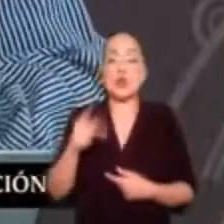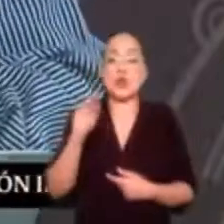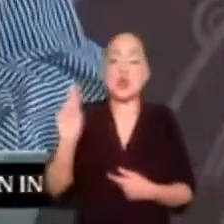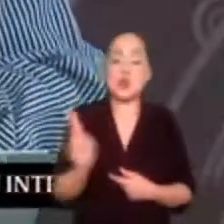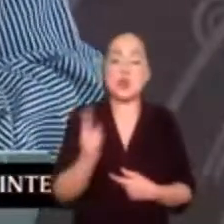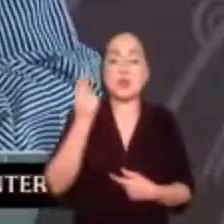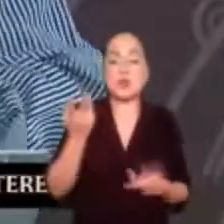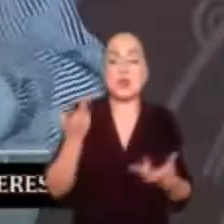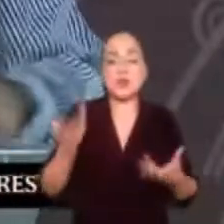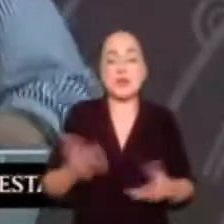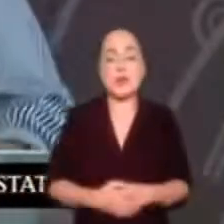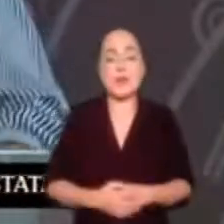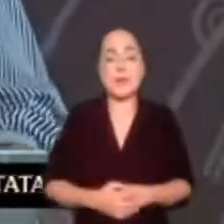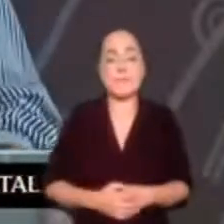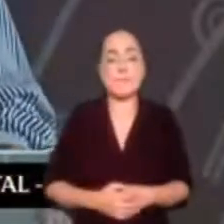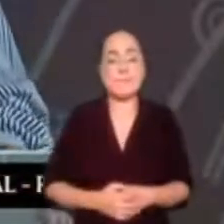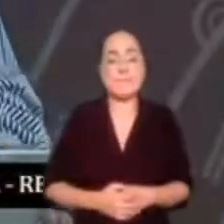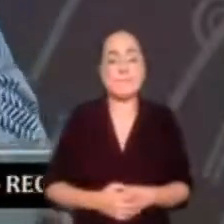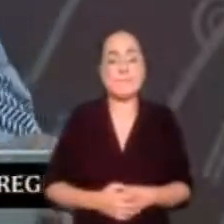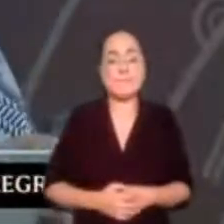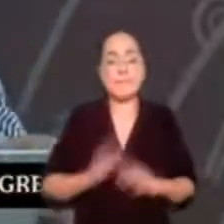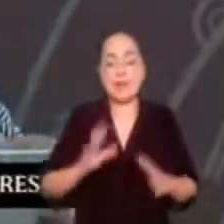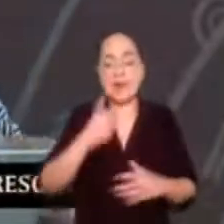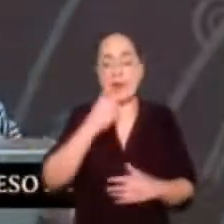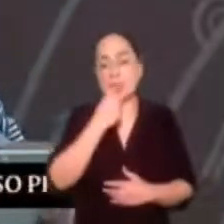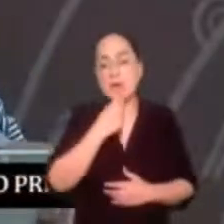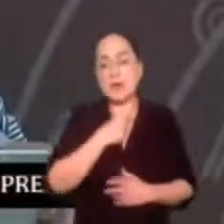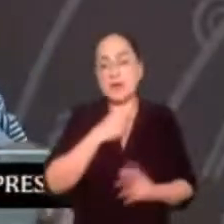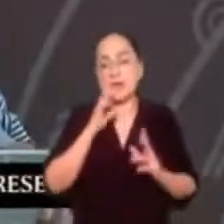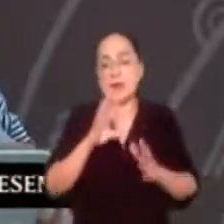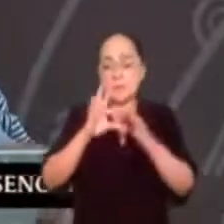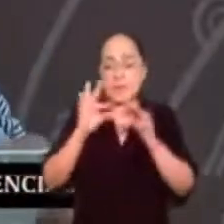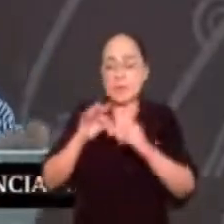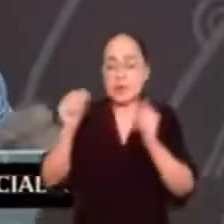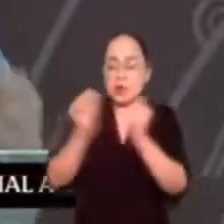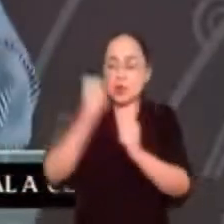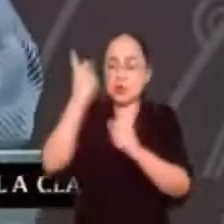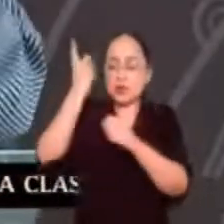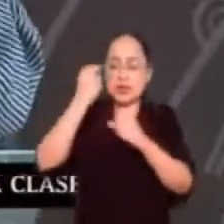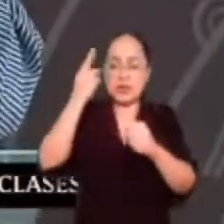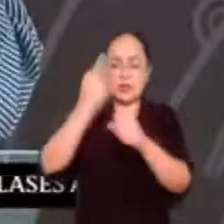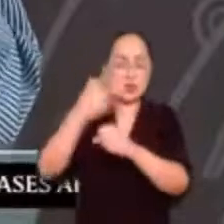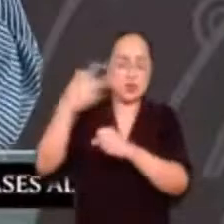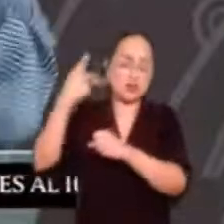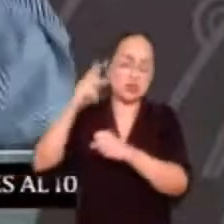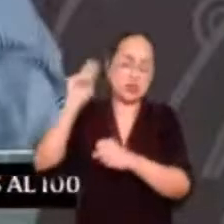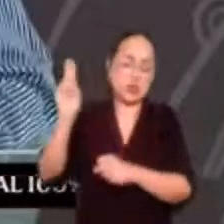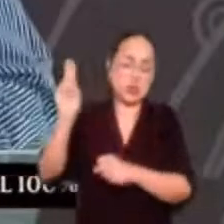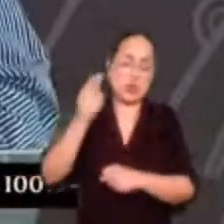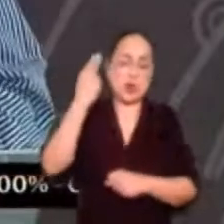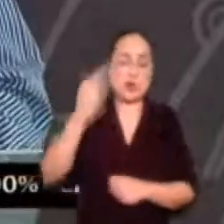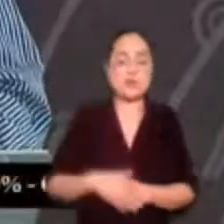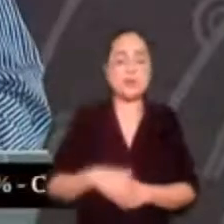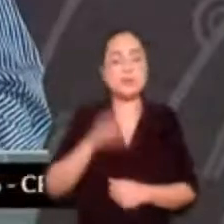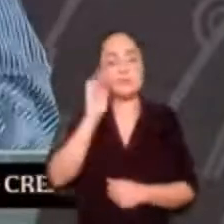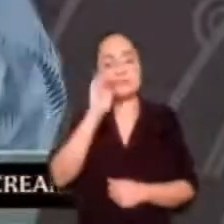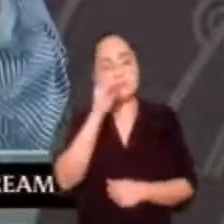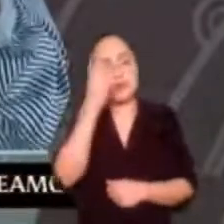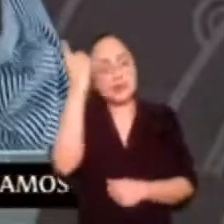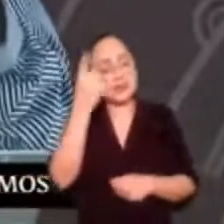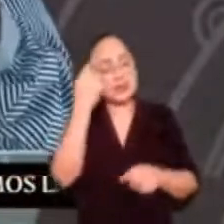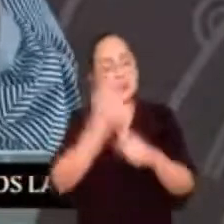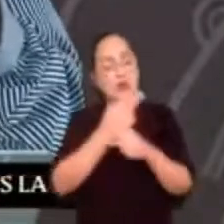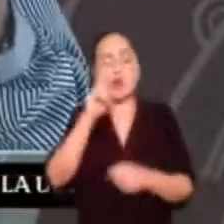Bueno, pues ya me dijeron que lo habían comentado con el rector. Entonces, yo invito al rector a eso, una, que